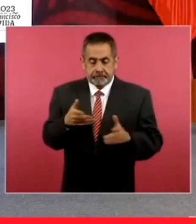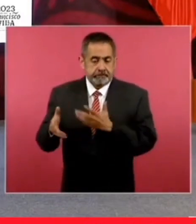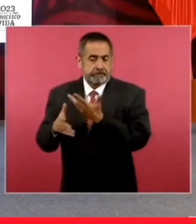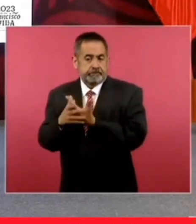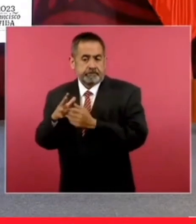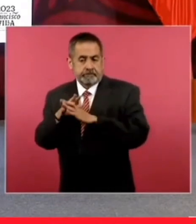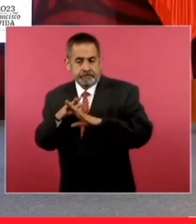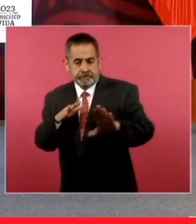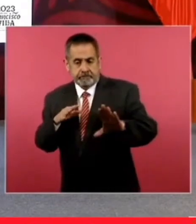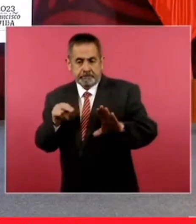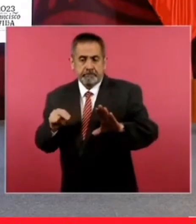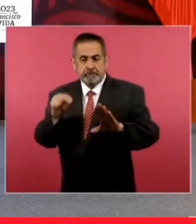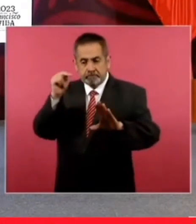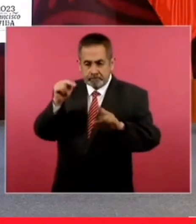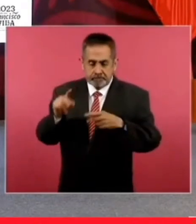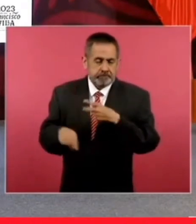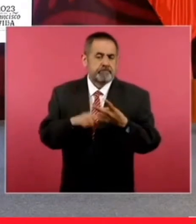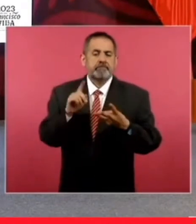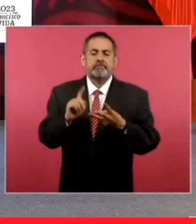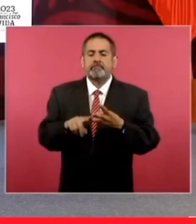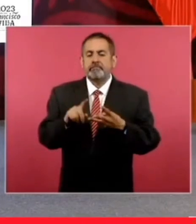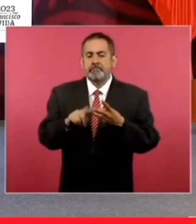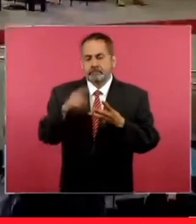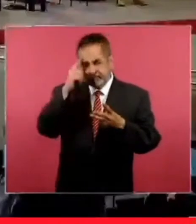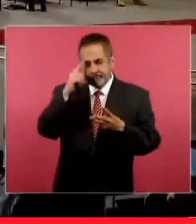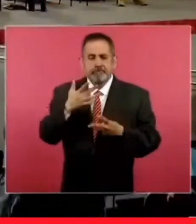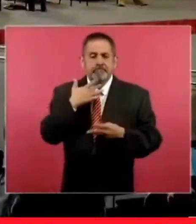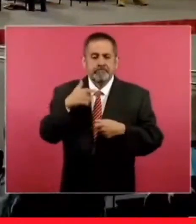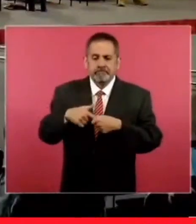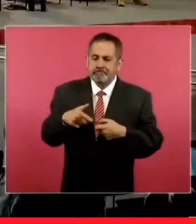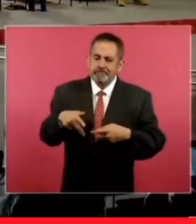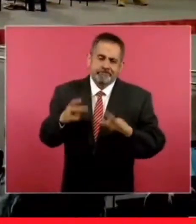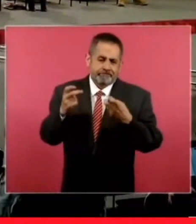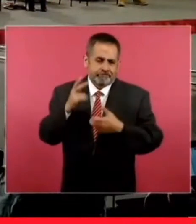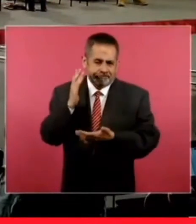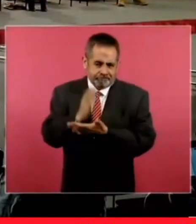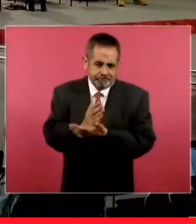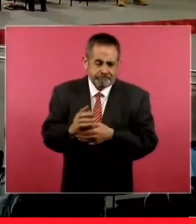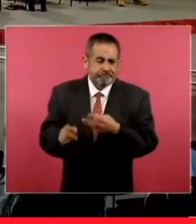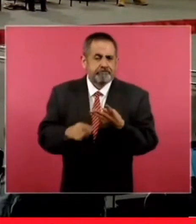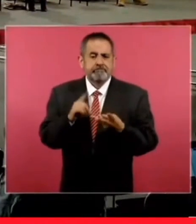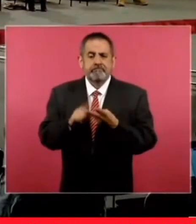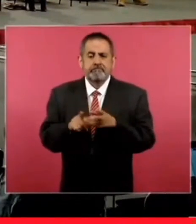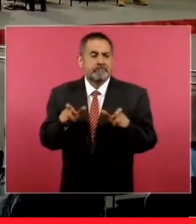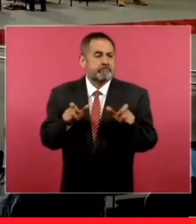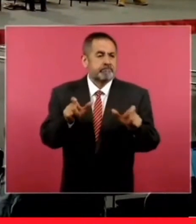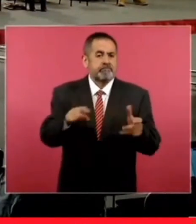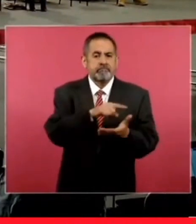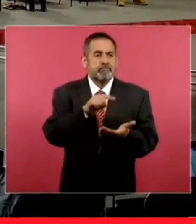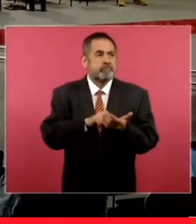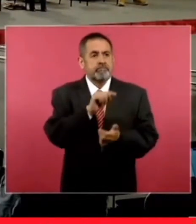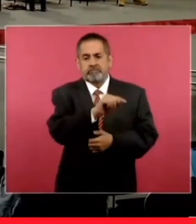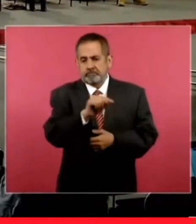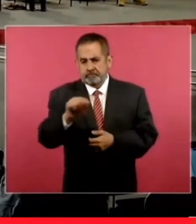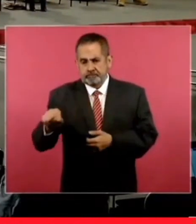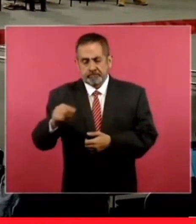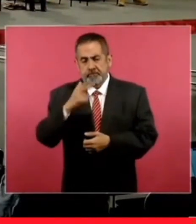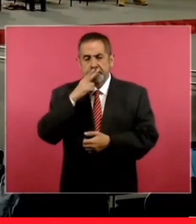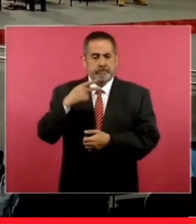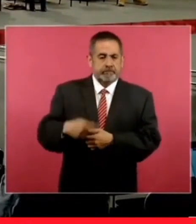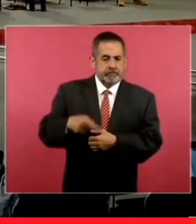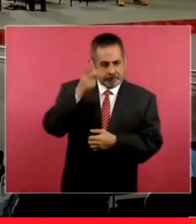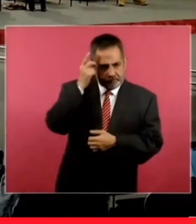norte sur en el combate el mercado ilícito de combustibles en la seguridad e instalaciones estratégicas en la